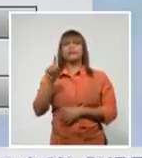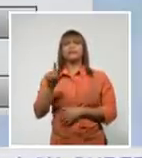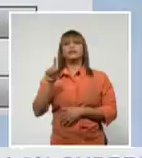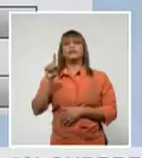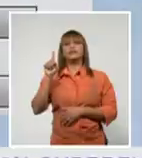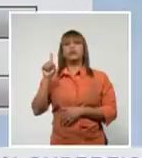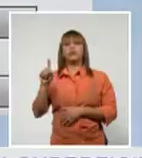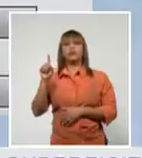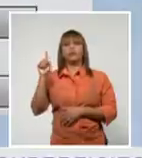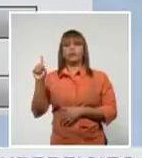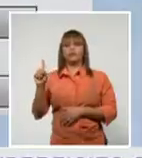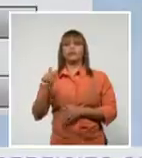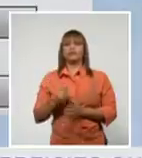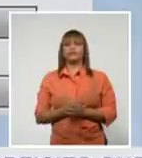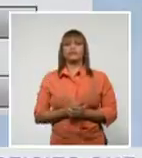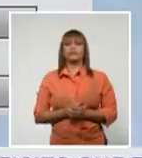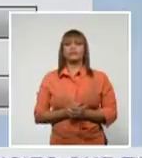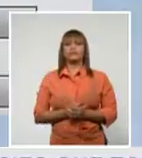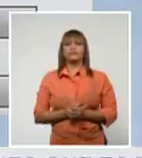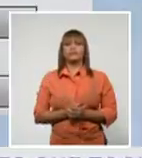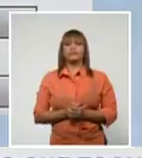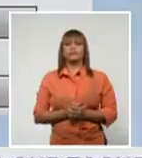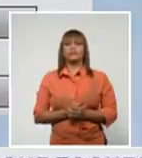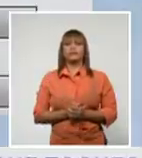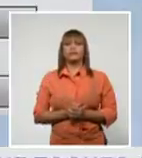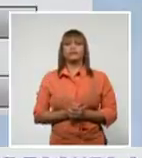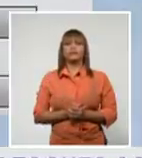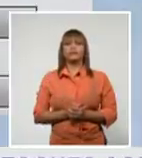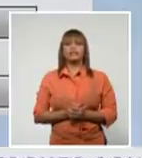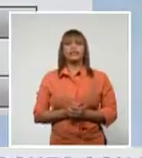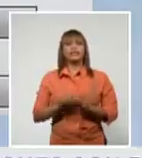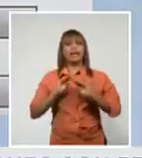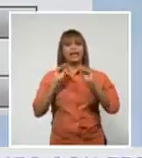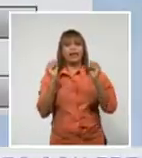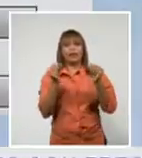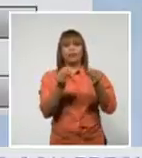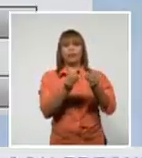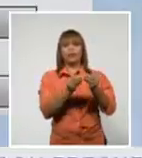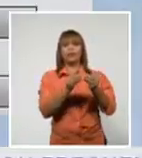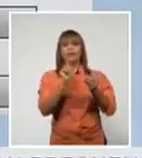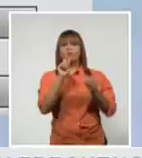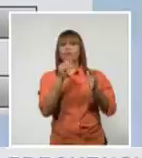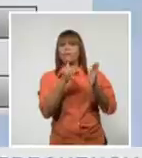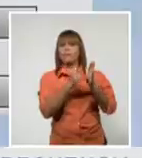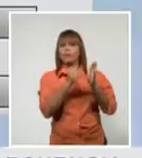6.111. Esto hace que ya el acumulado sea de